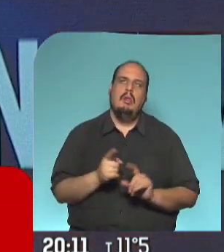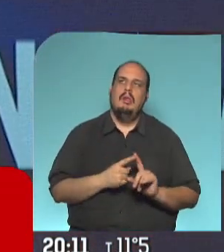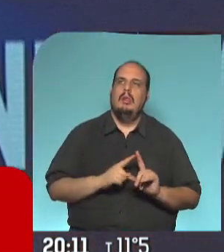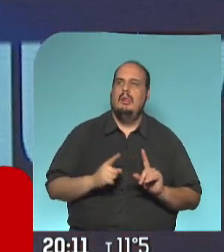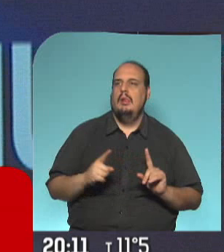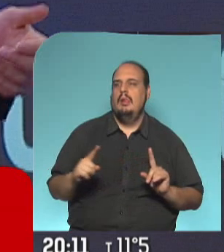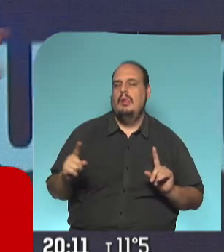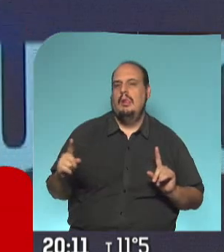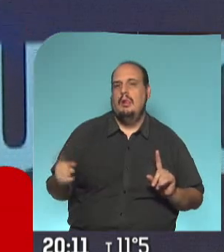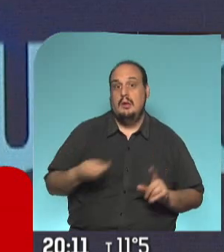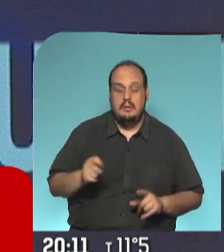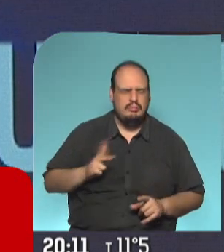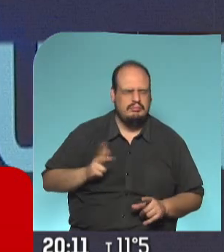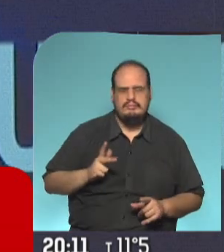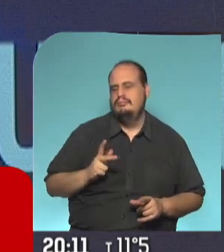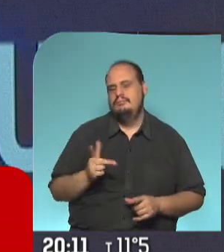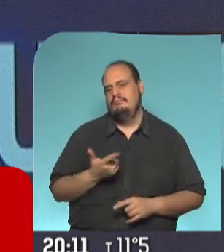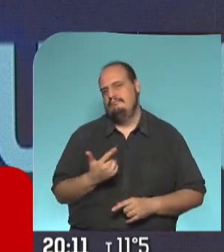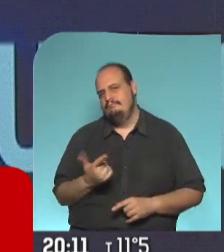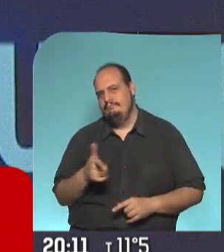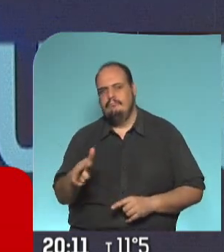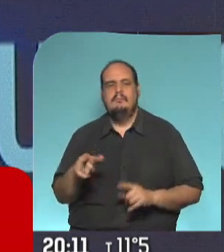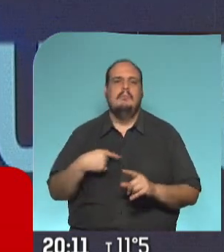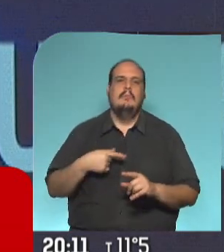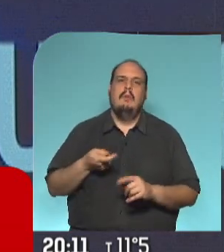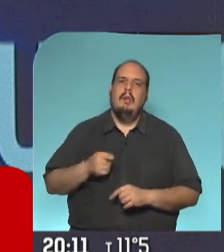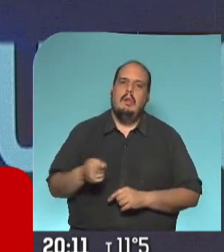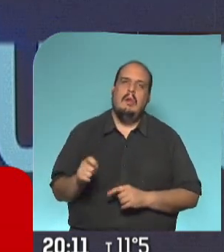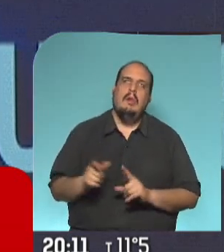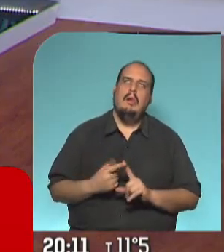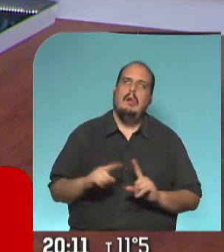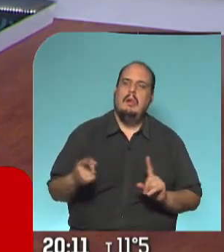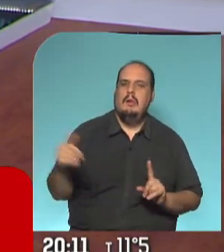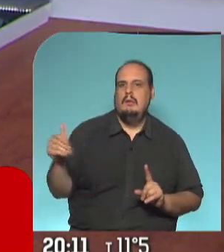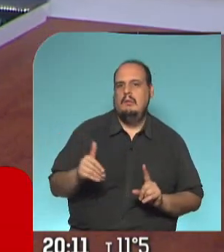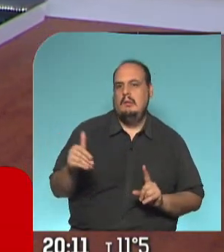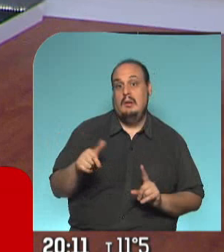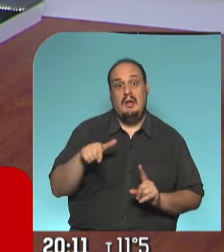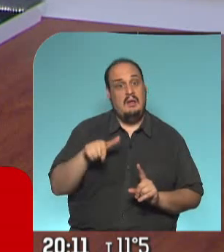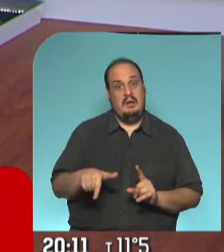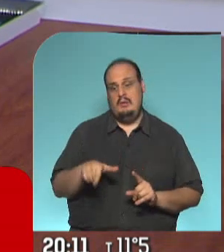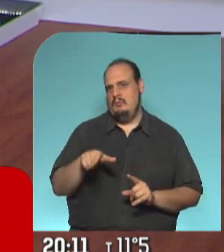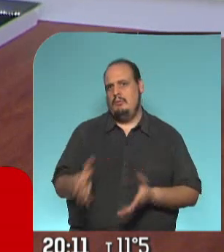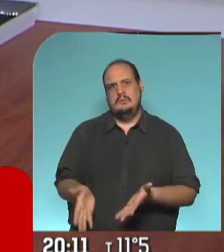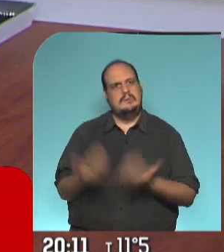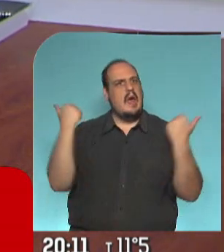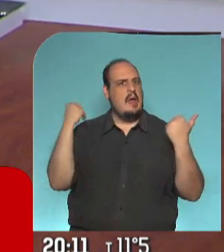saca agilidad. Bueno, esta es una manera de evitar esos pequeños primeros pasos